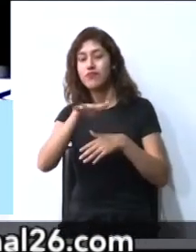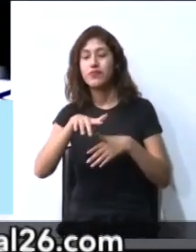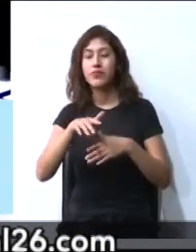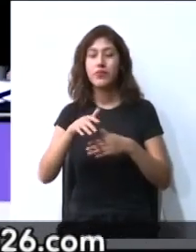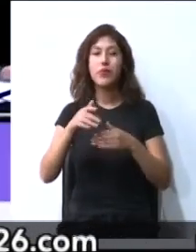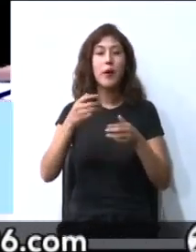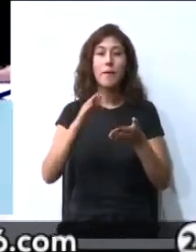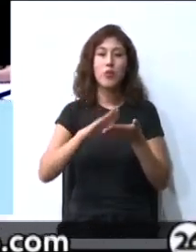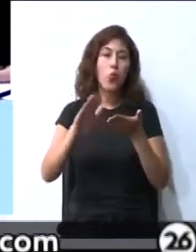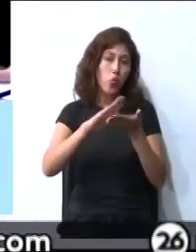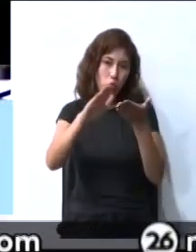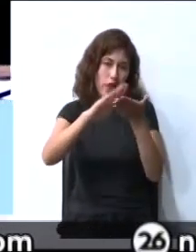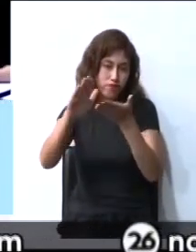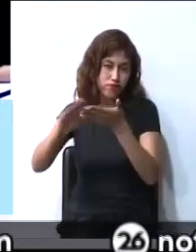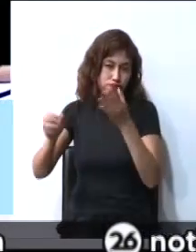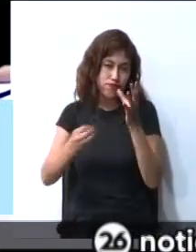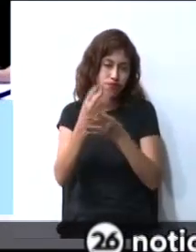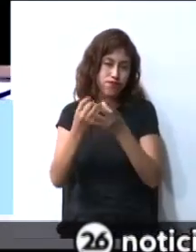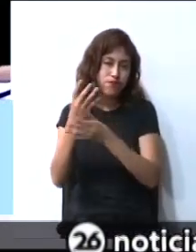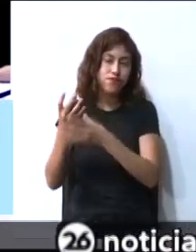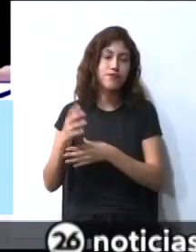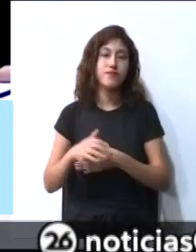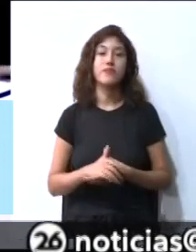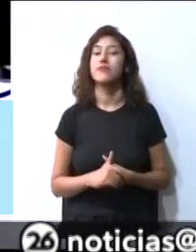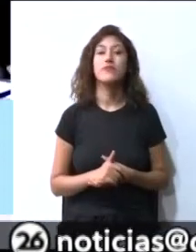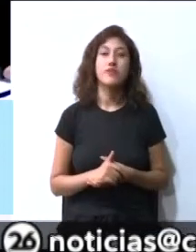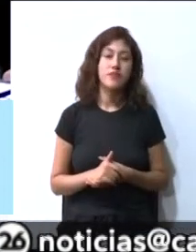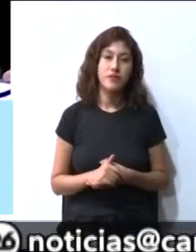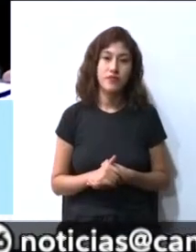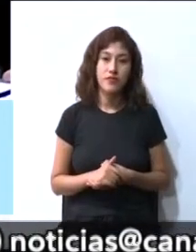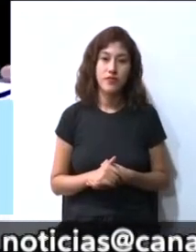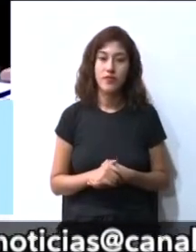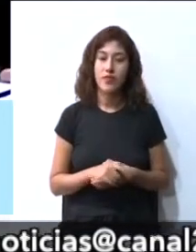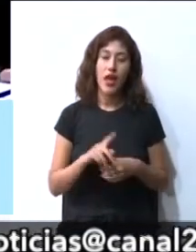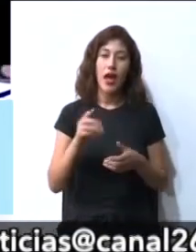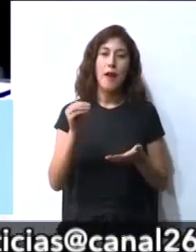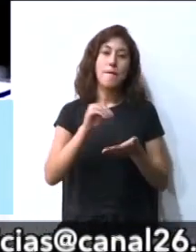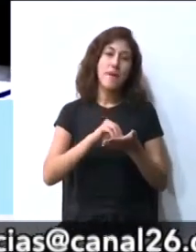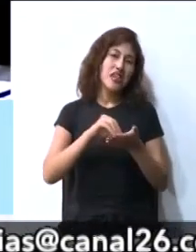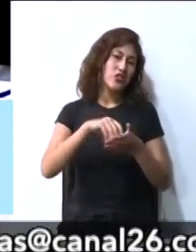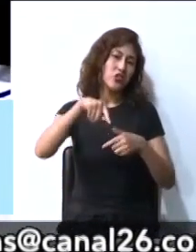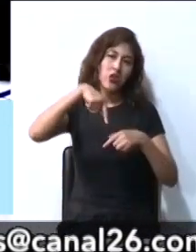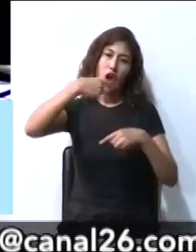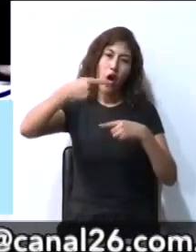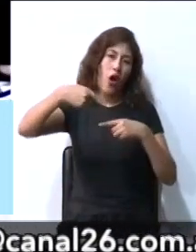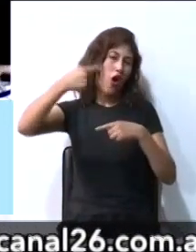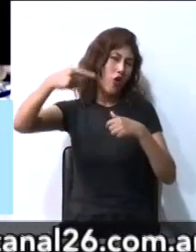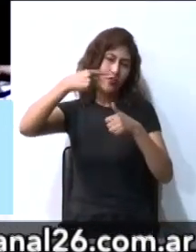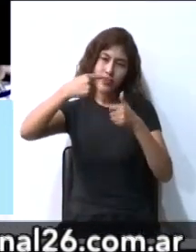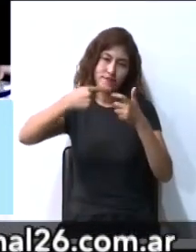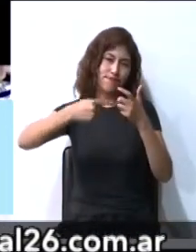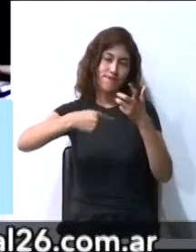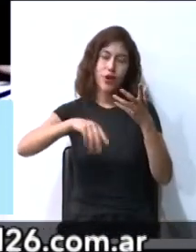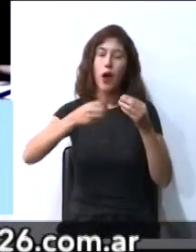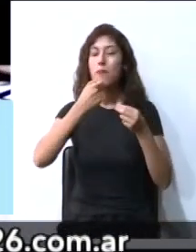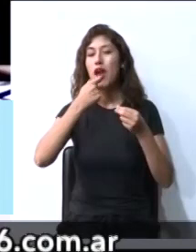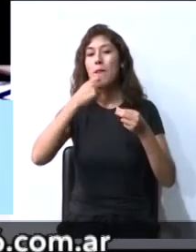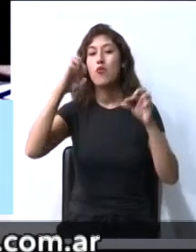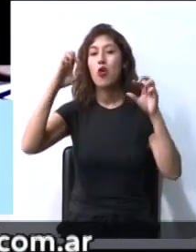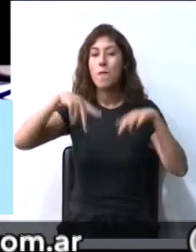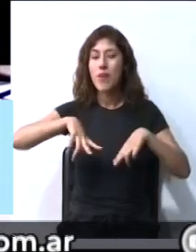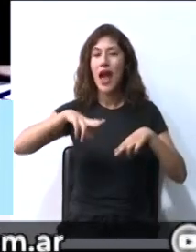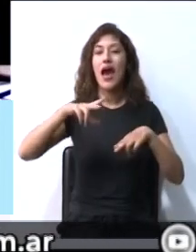Caseros. Y además, de otras tantas que son necesarias, como seguir avanzando y terminando con el plan hidráulico